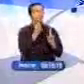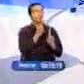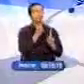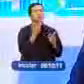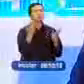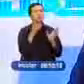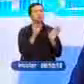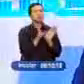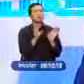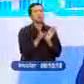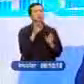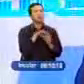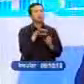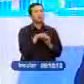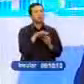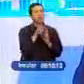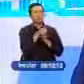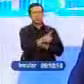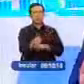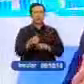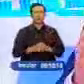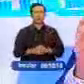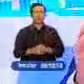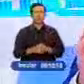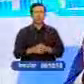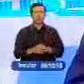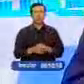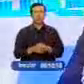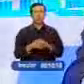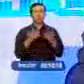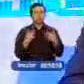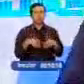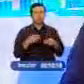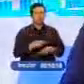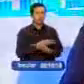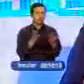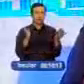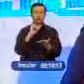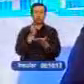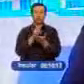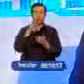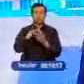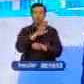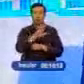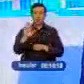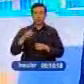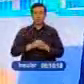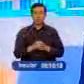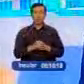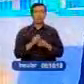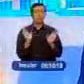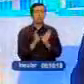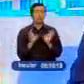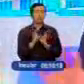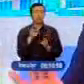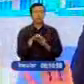que hay certificados de votación de esos ciudadanos. Y mire, los kits electorales, cuando repartimos a las juntas receptoras del voto, están los certificados